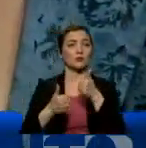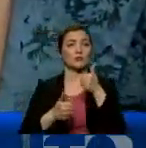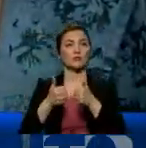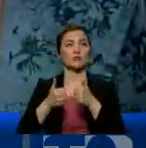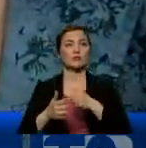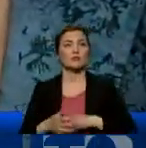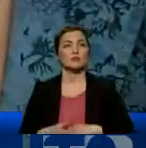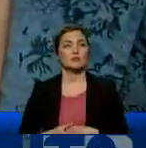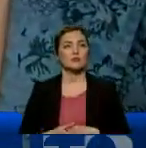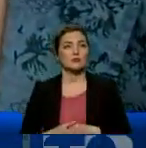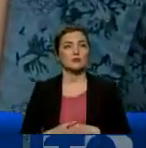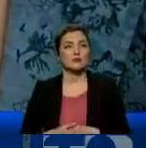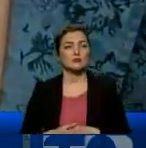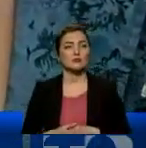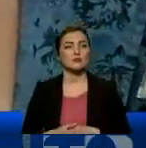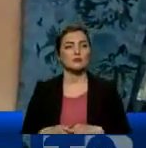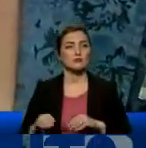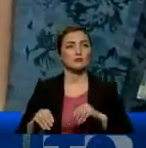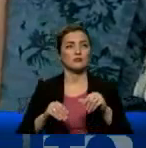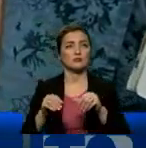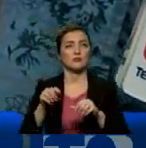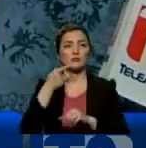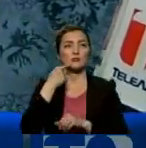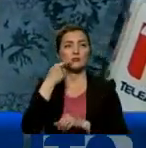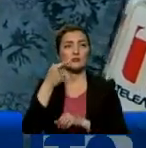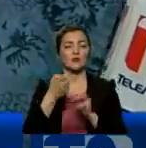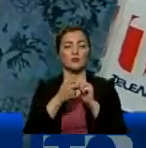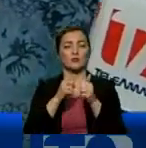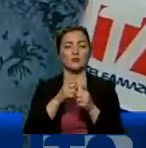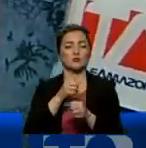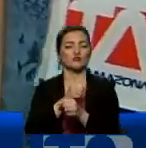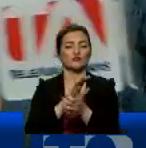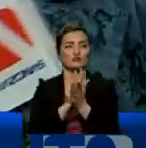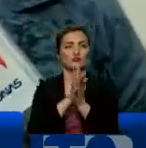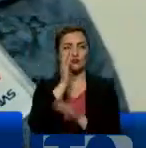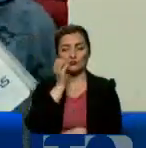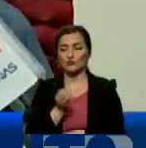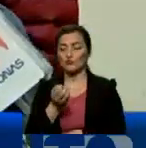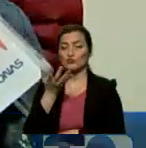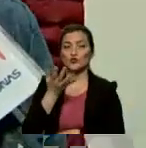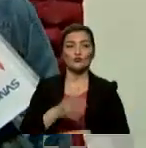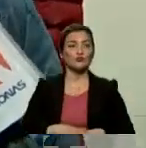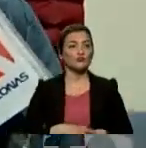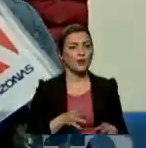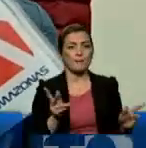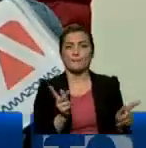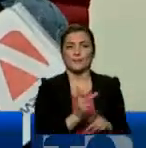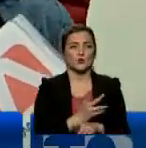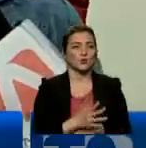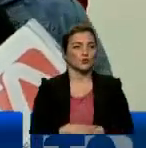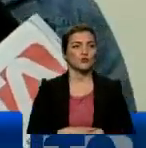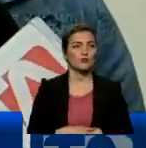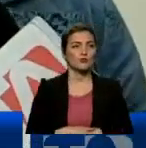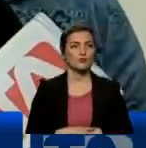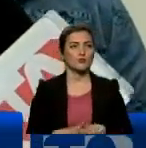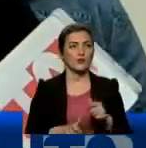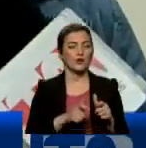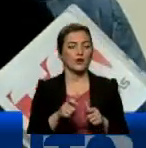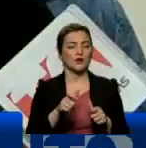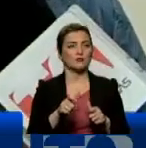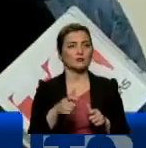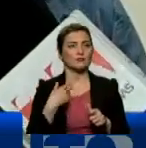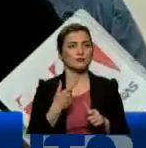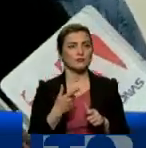que tienen, especialmente con este terreno que ustedes aseguran les genera mucha inseguridad. Demasiada. Buenos días. Buen día. Nosotros, como Bellavista